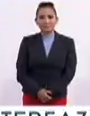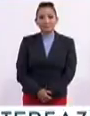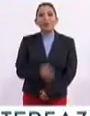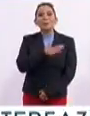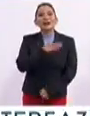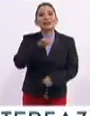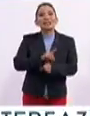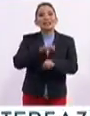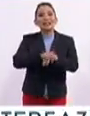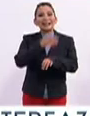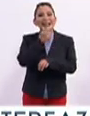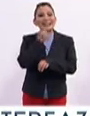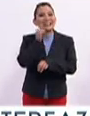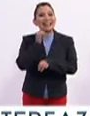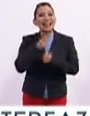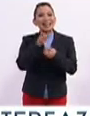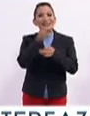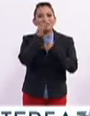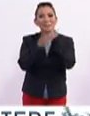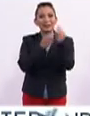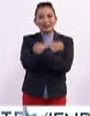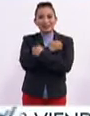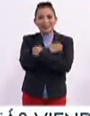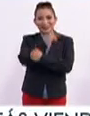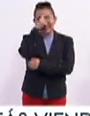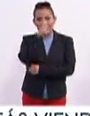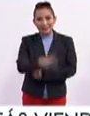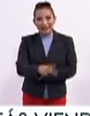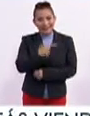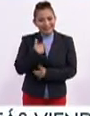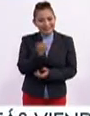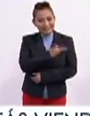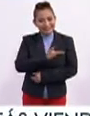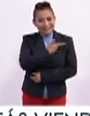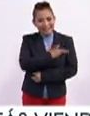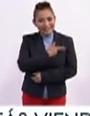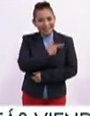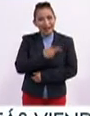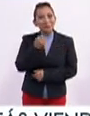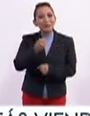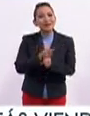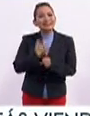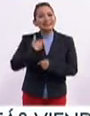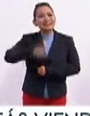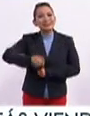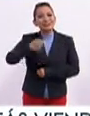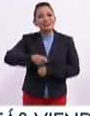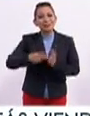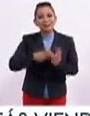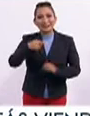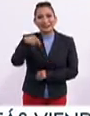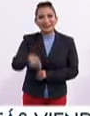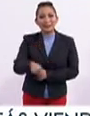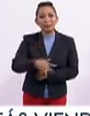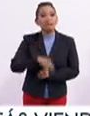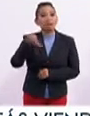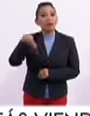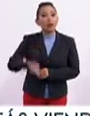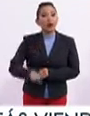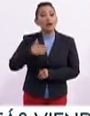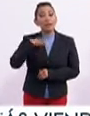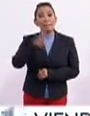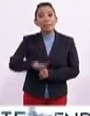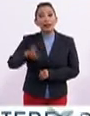Muy buenos días, amigas y amigos de la Agencia Informativa de Educación de México. Qué gusto nos da tener la oportunidad de saludarlos una vez más, hoy que